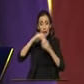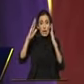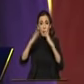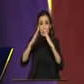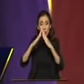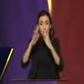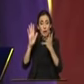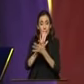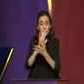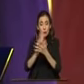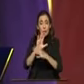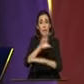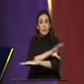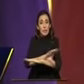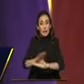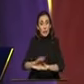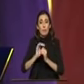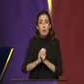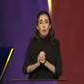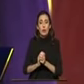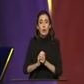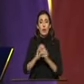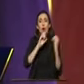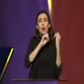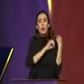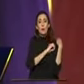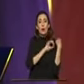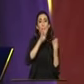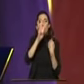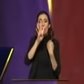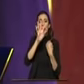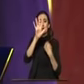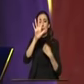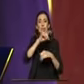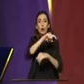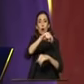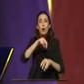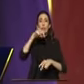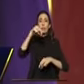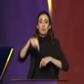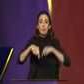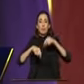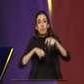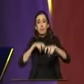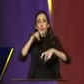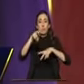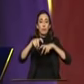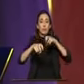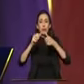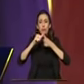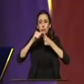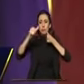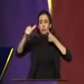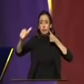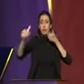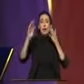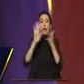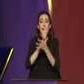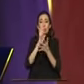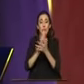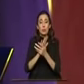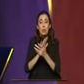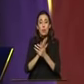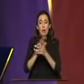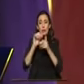cerró, obligando a los niños a caminar 4, 5 horas, largas distancias para estudiar. Por supuesto